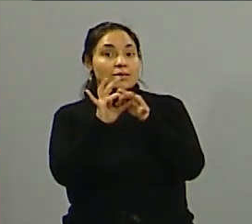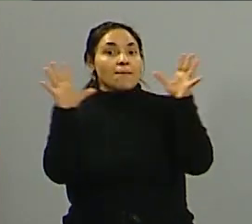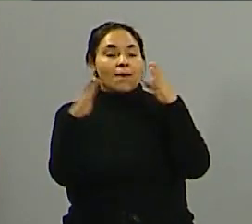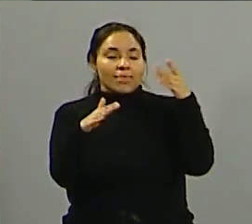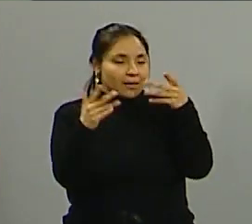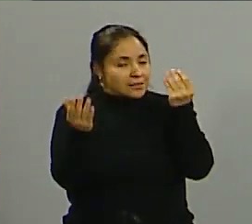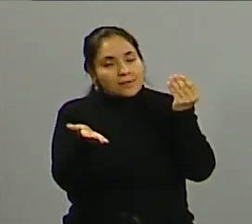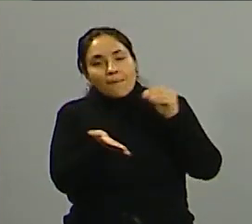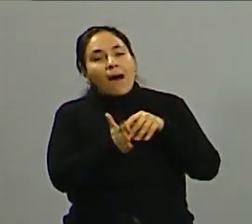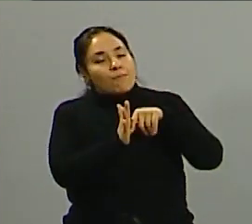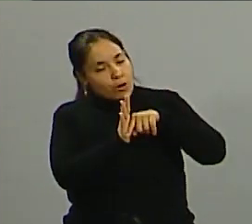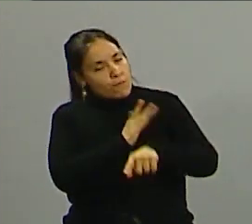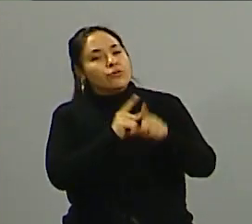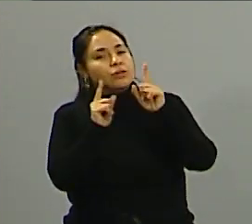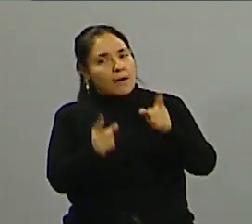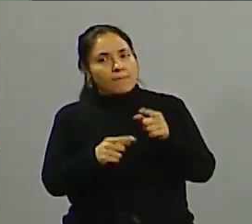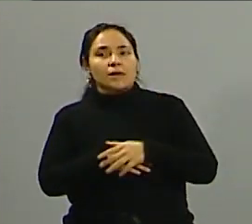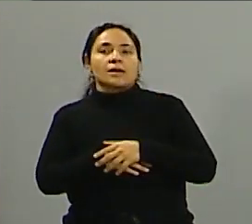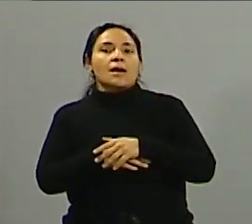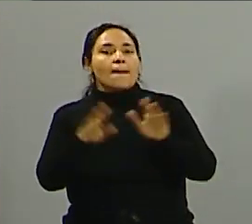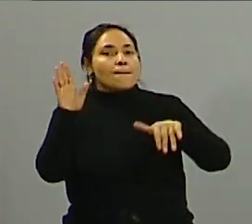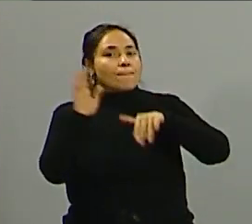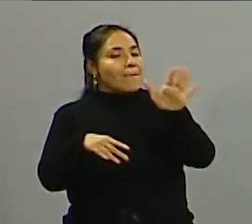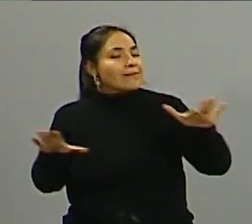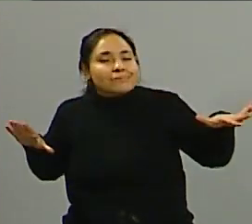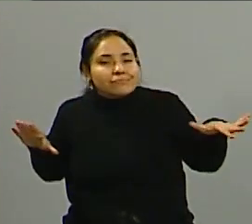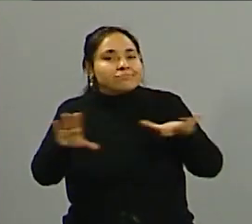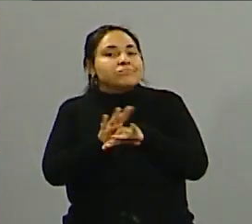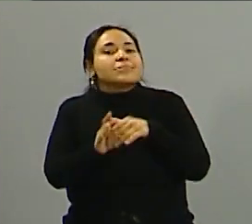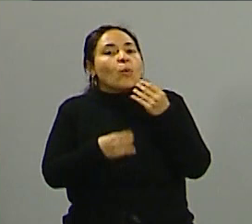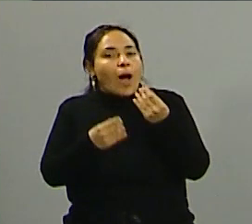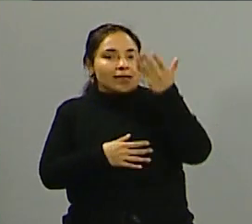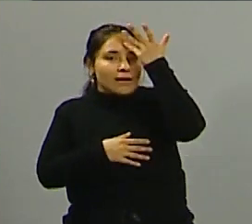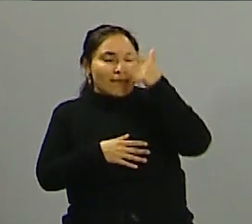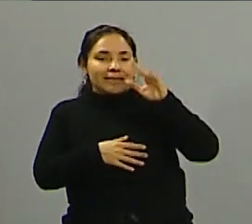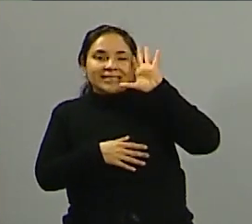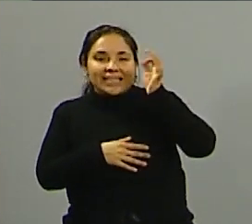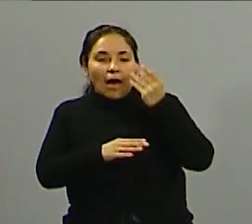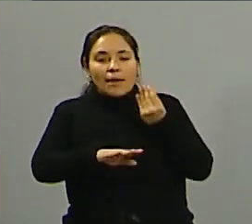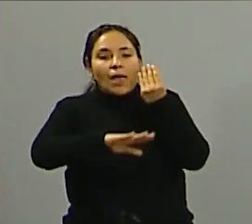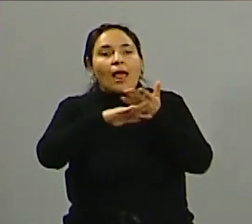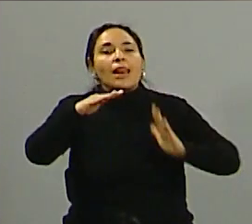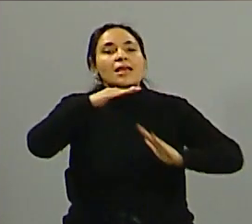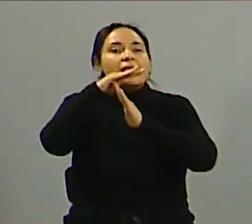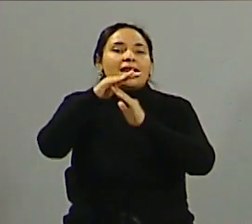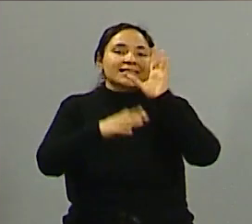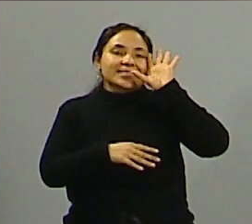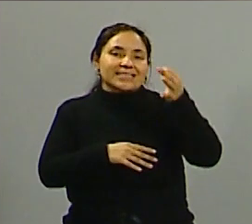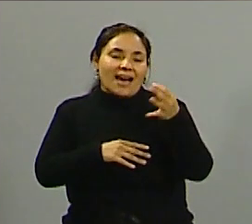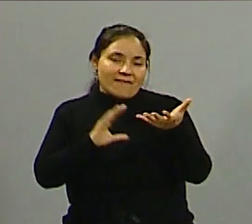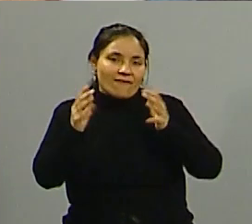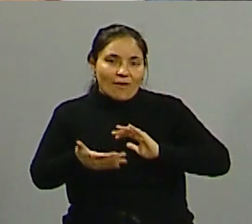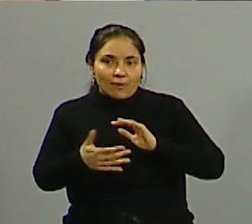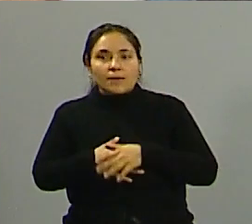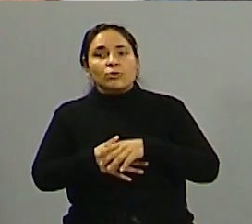que el gran acierto es el liderazgo que él tiene y la forma. Cuando nosotros lo leemos o leemos